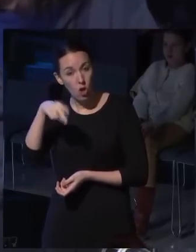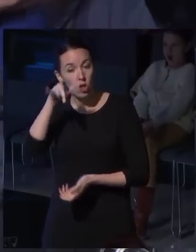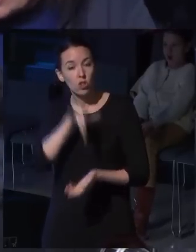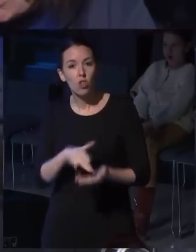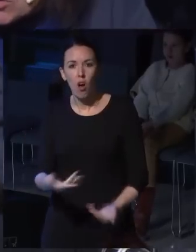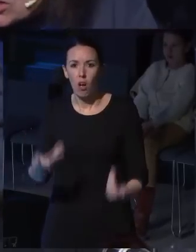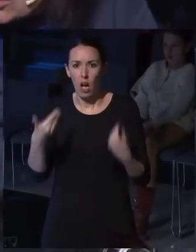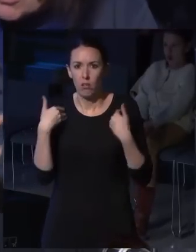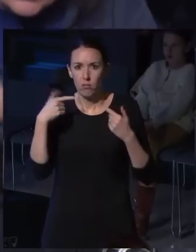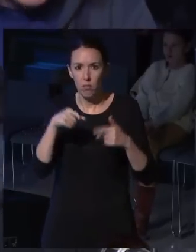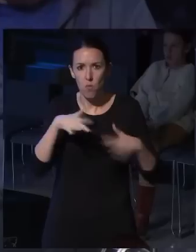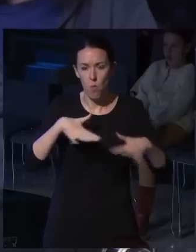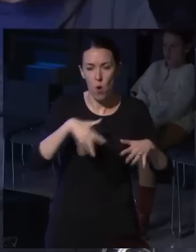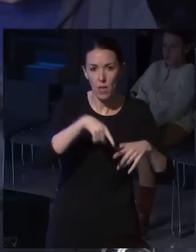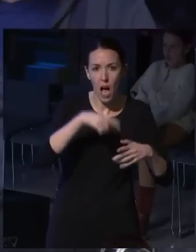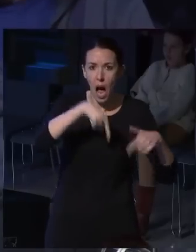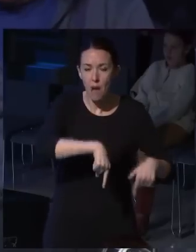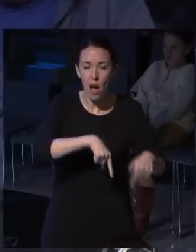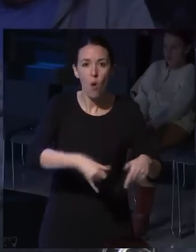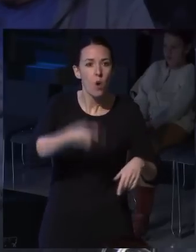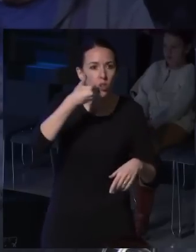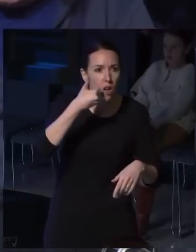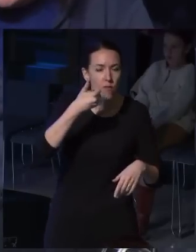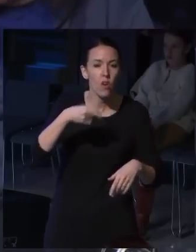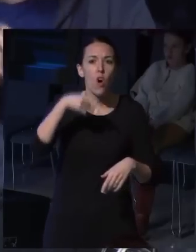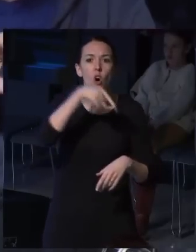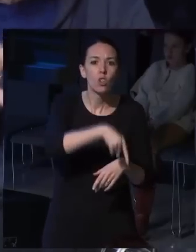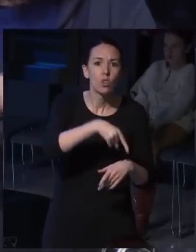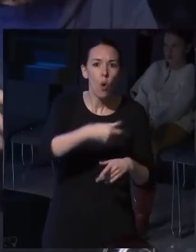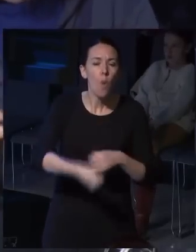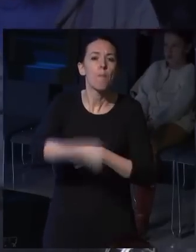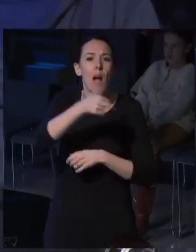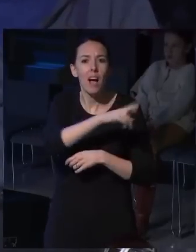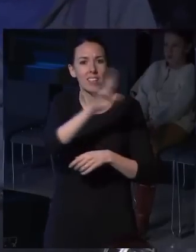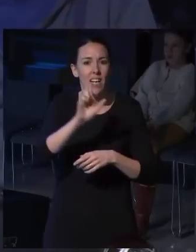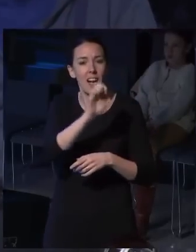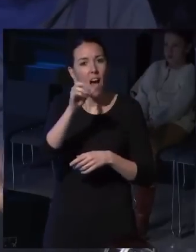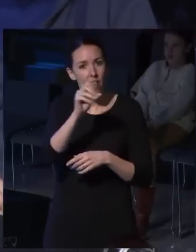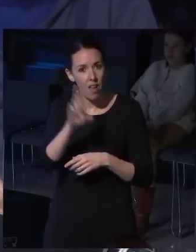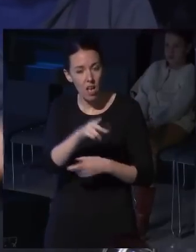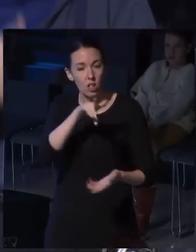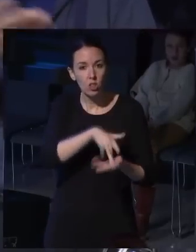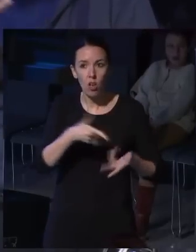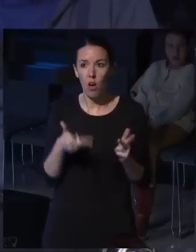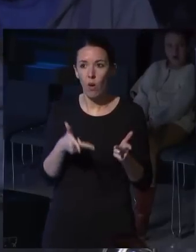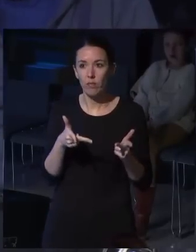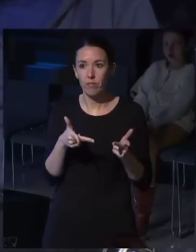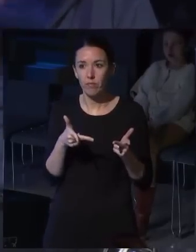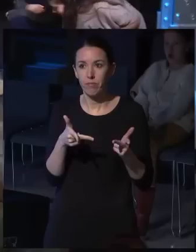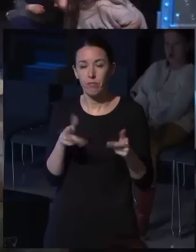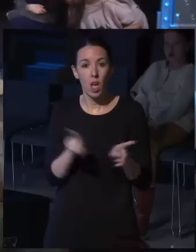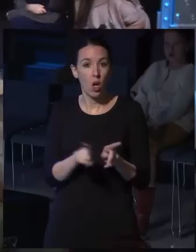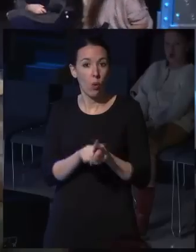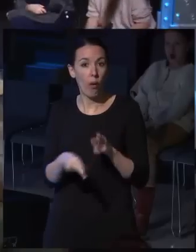la rever. Entonces estaba en un sitio abajo con un teléfono y le decían, más rever, y ponía más rever, y estaba sentado allí, como el tipo que estaba en el